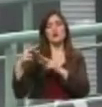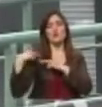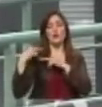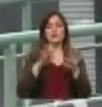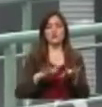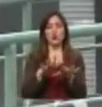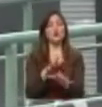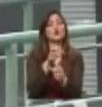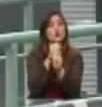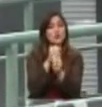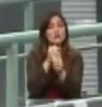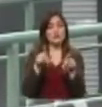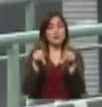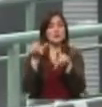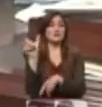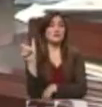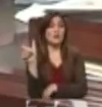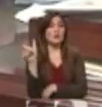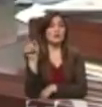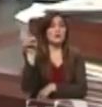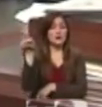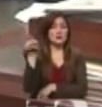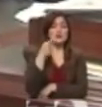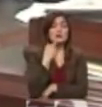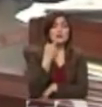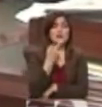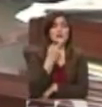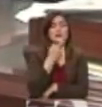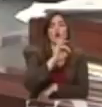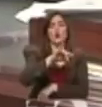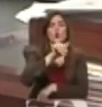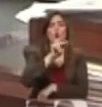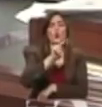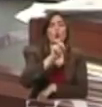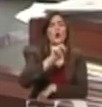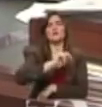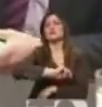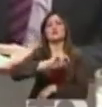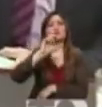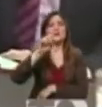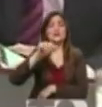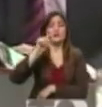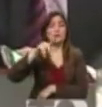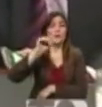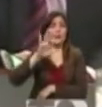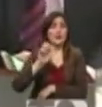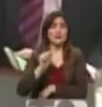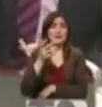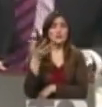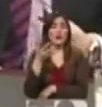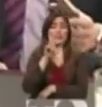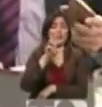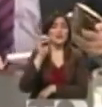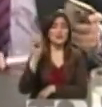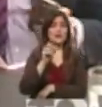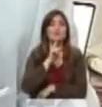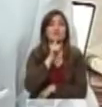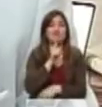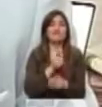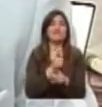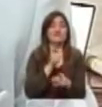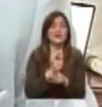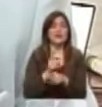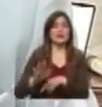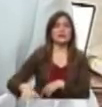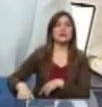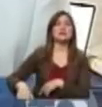de Seguridad de entregar estos permisos, según Juan Zapata, se han entregado 300 LUAEs, pero sí hay un retraso por el cambio de competencias. Por